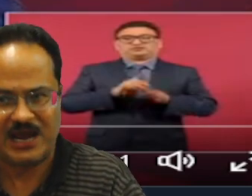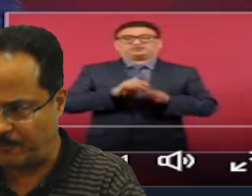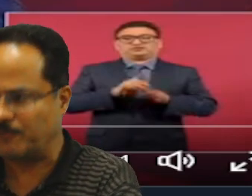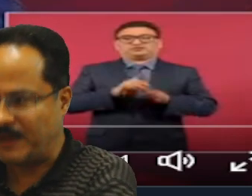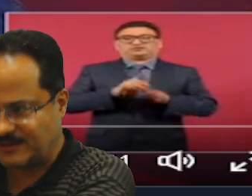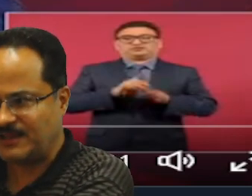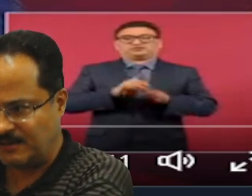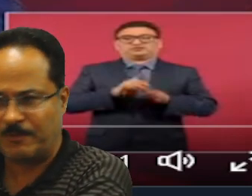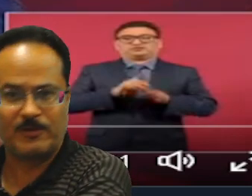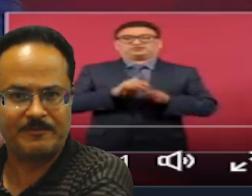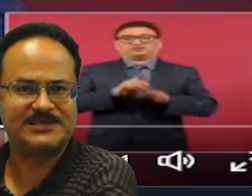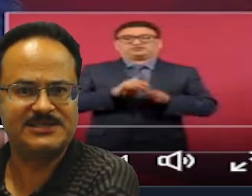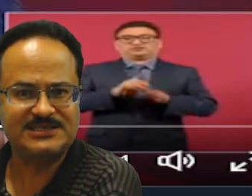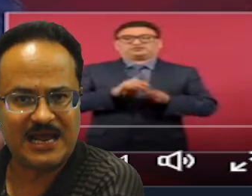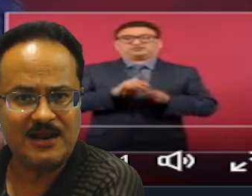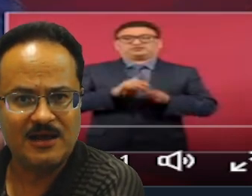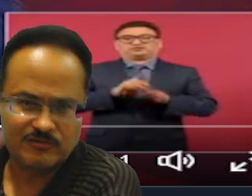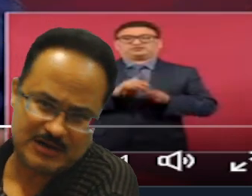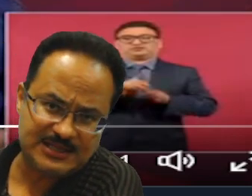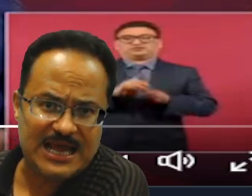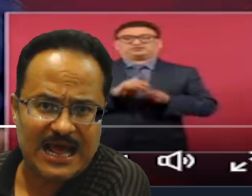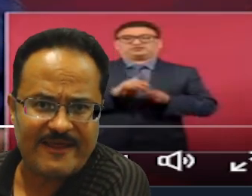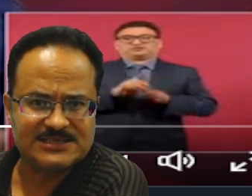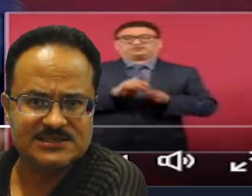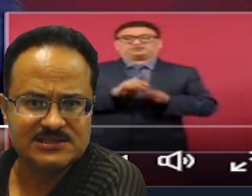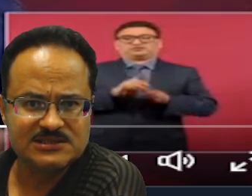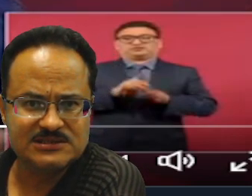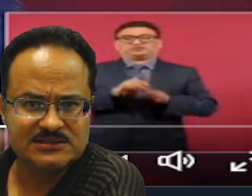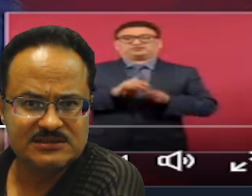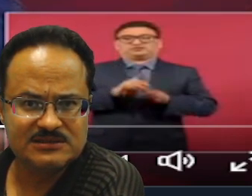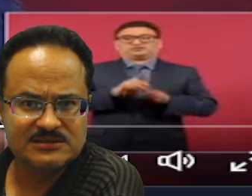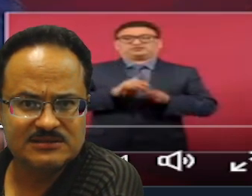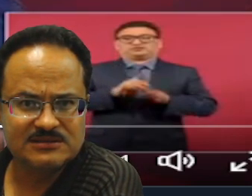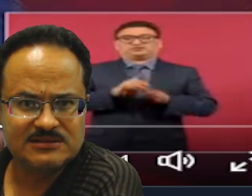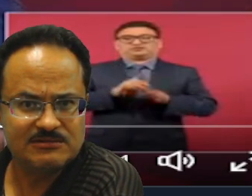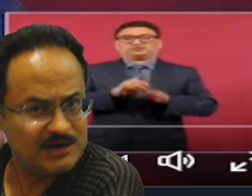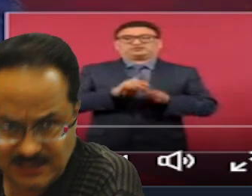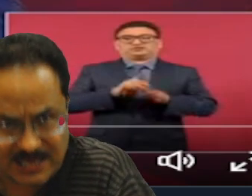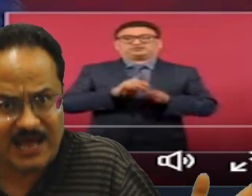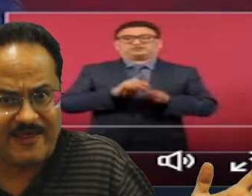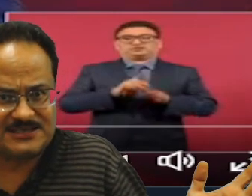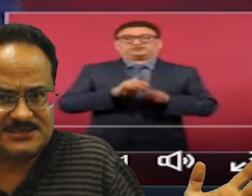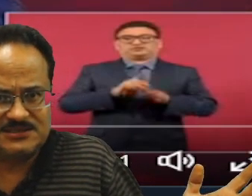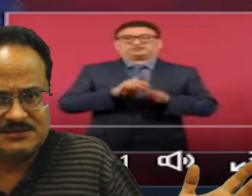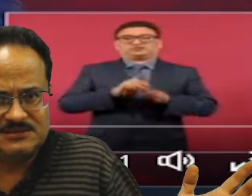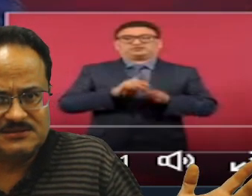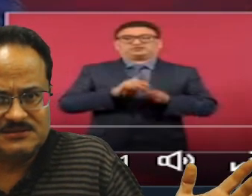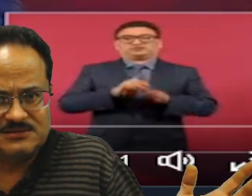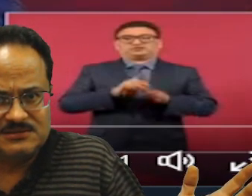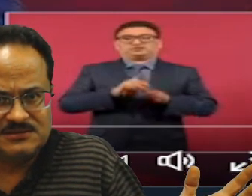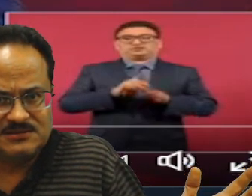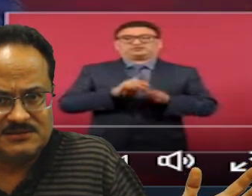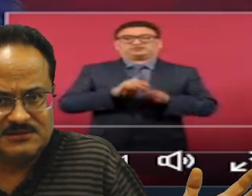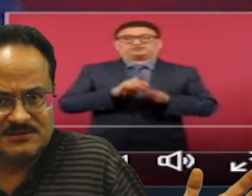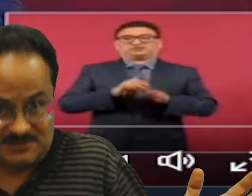se le friegue por parte del poder presidencial durante décadas durante décadas